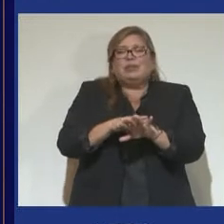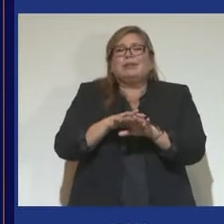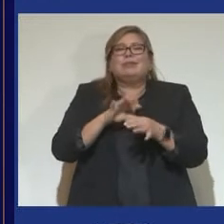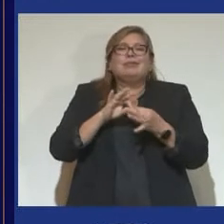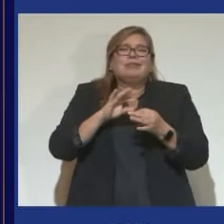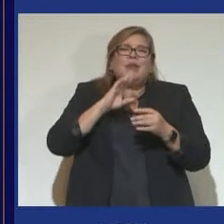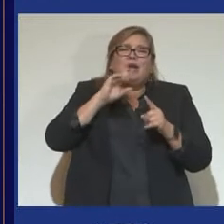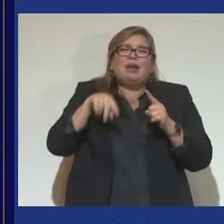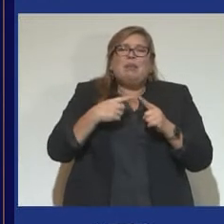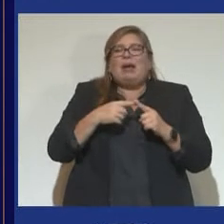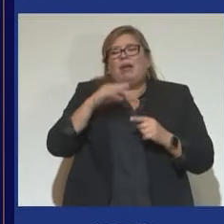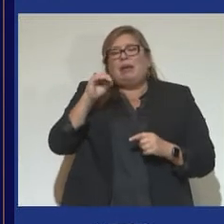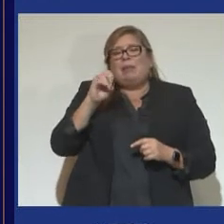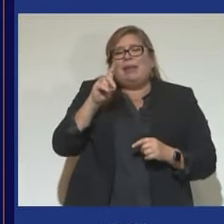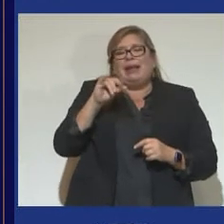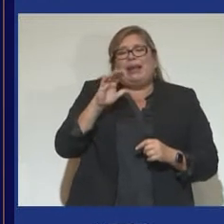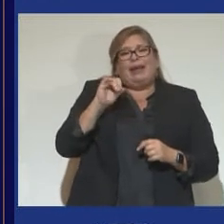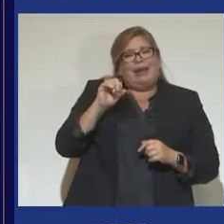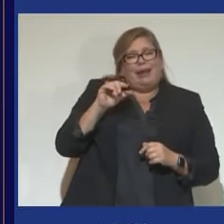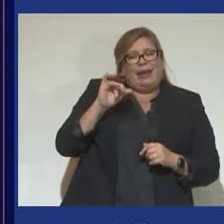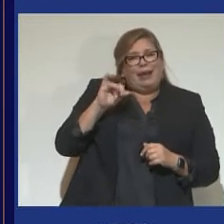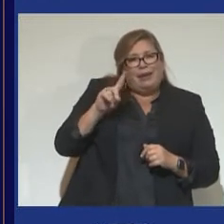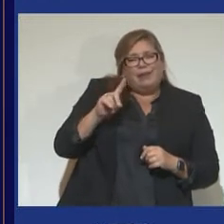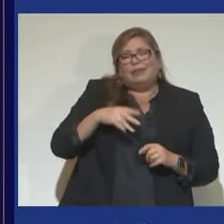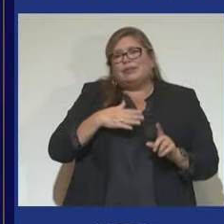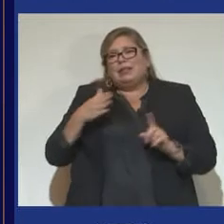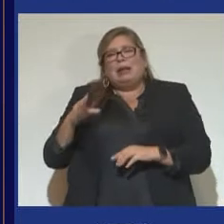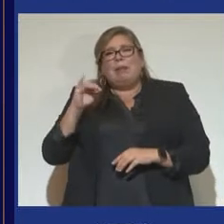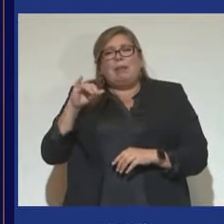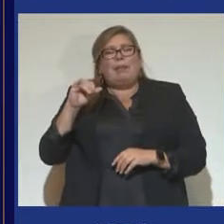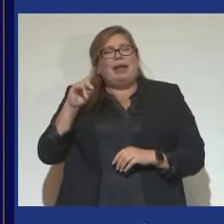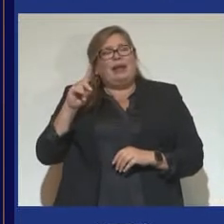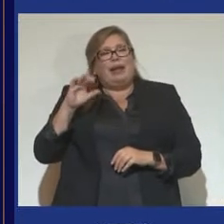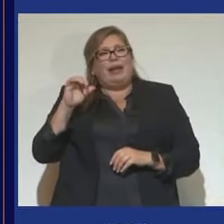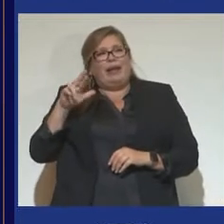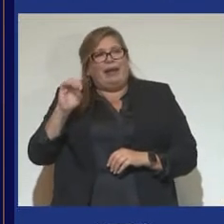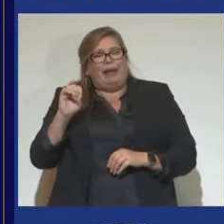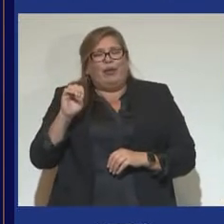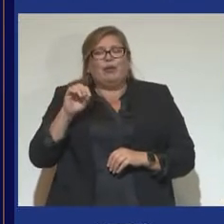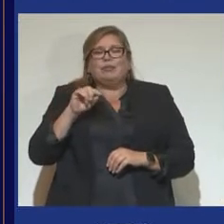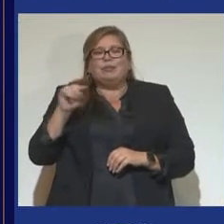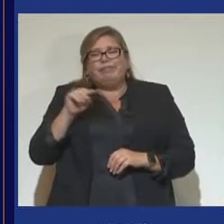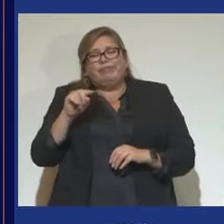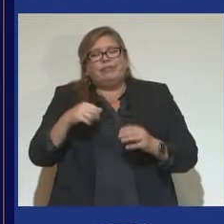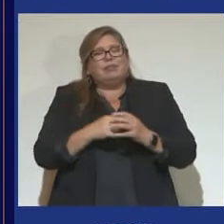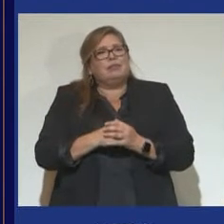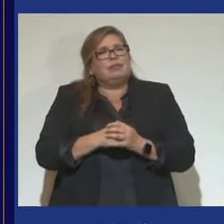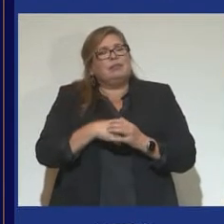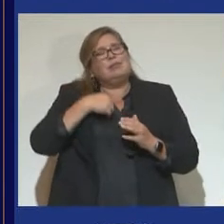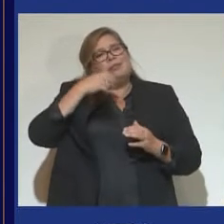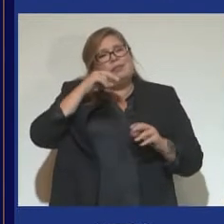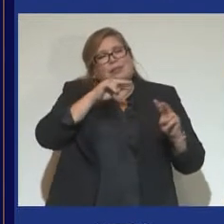está allí medicare médica eso tiene que ver con la integración más ampliamente